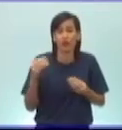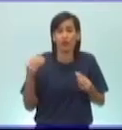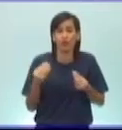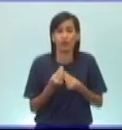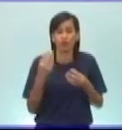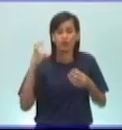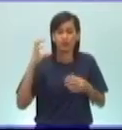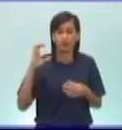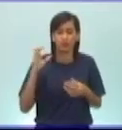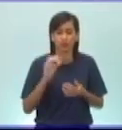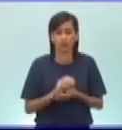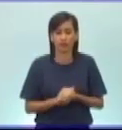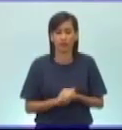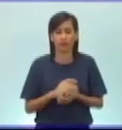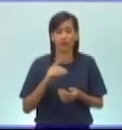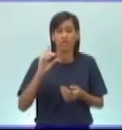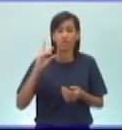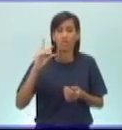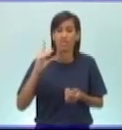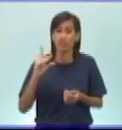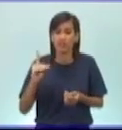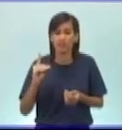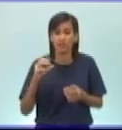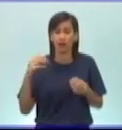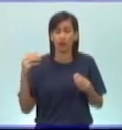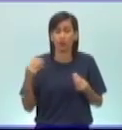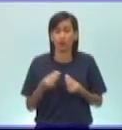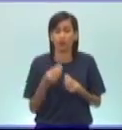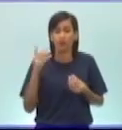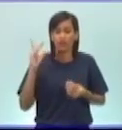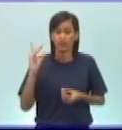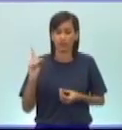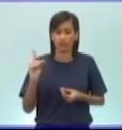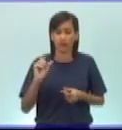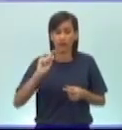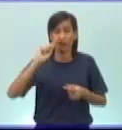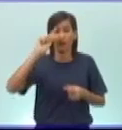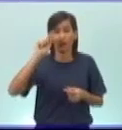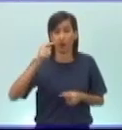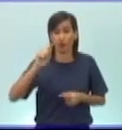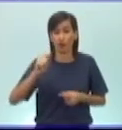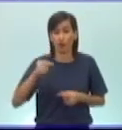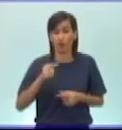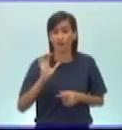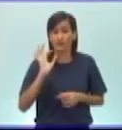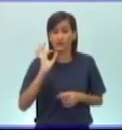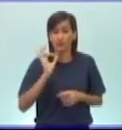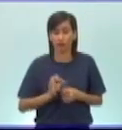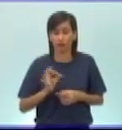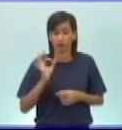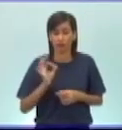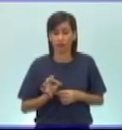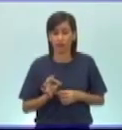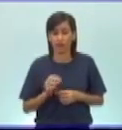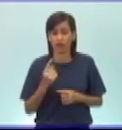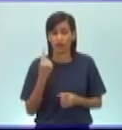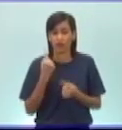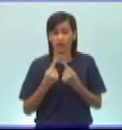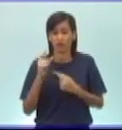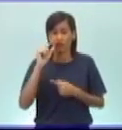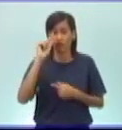centésimas, las décimas con las décimas, la coma tiene que ir donde van cada una de las